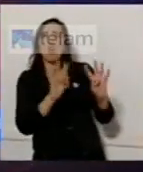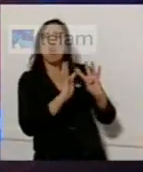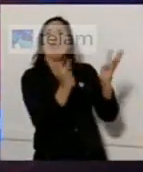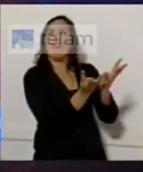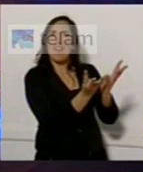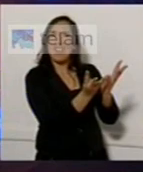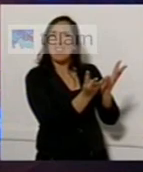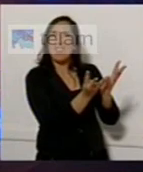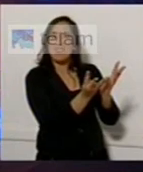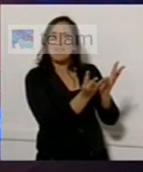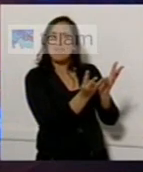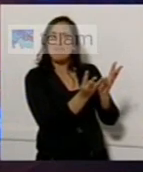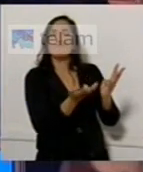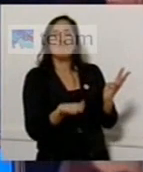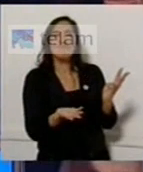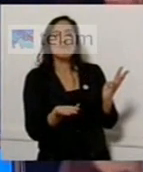cuando el año pasado